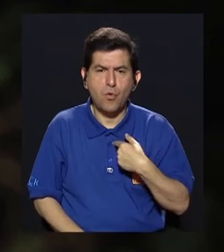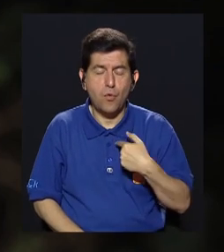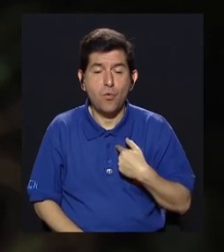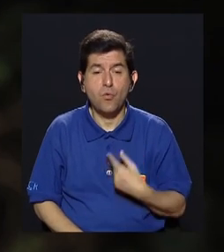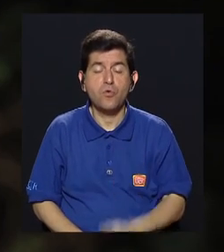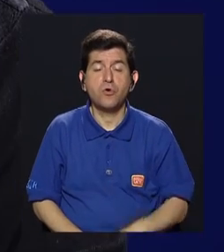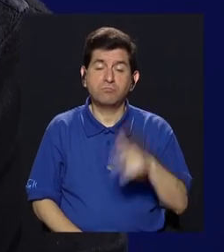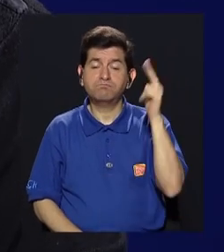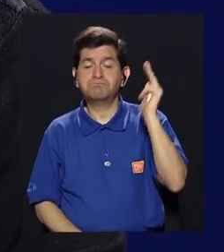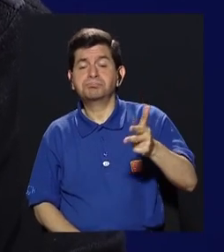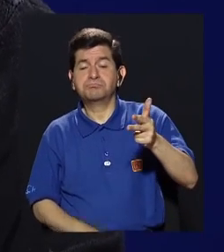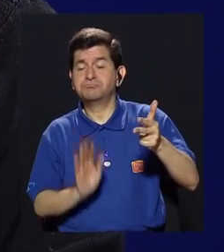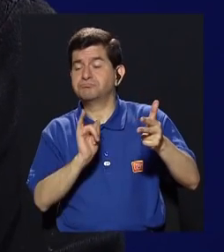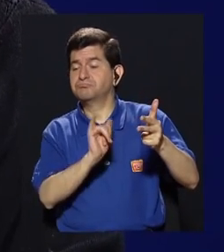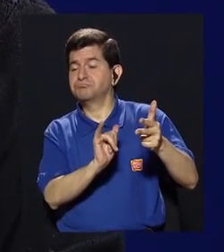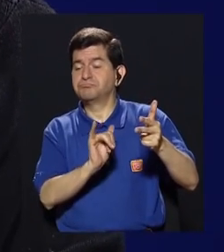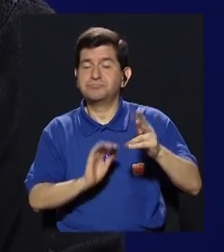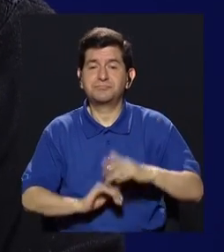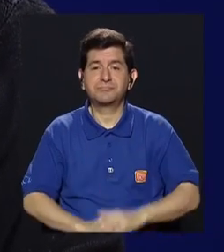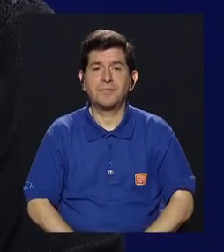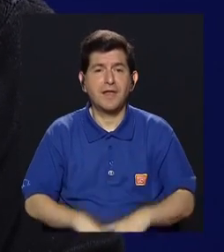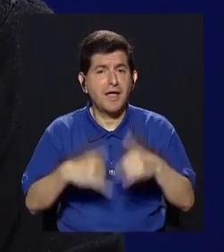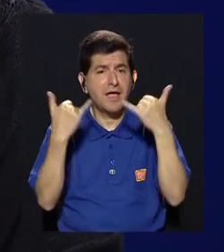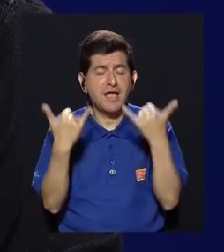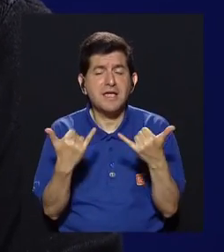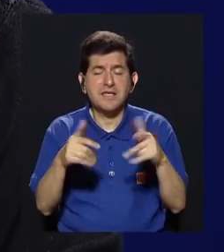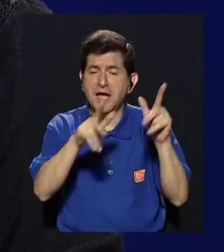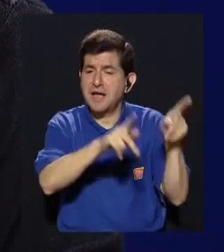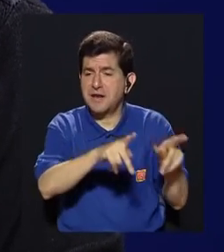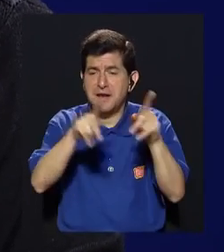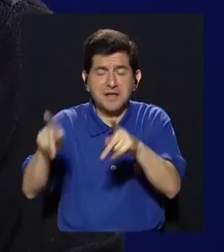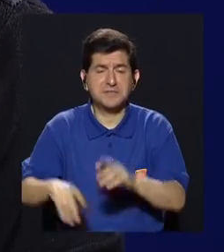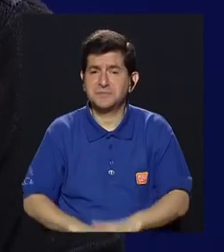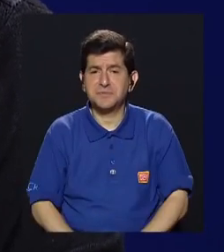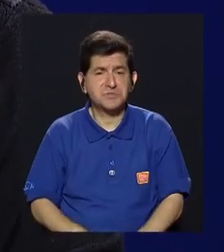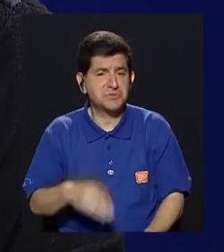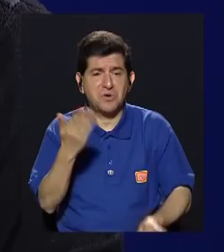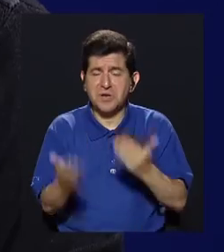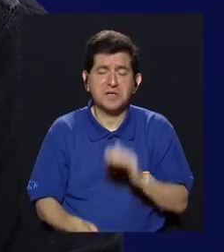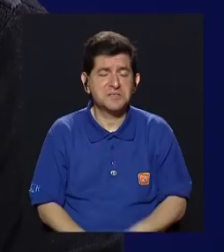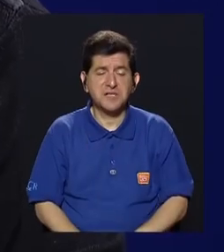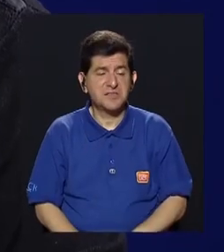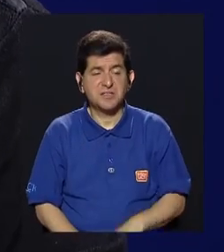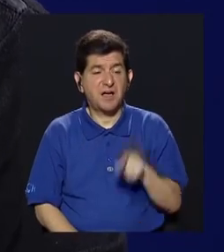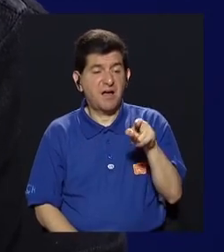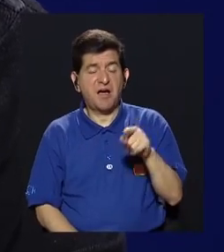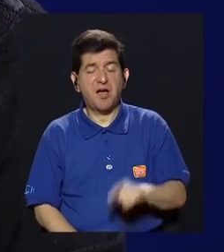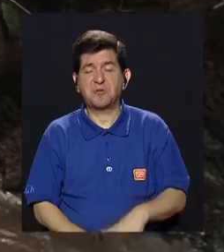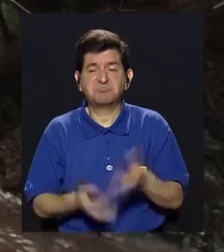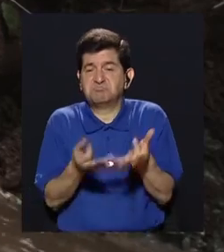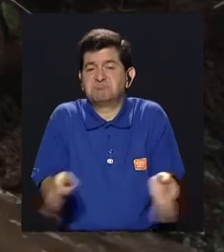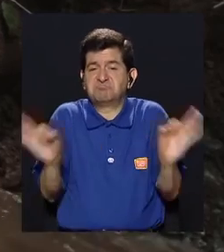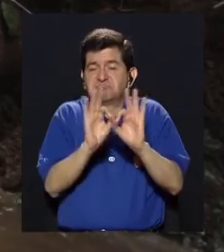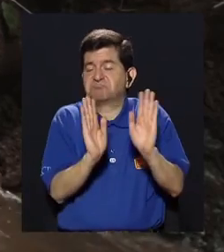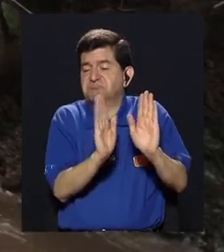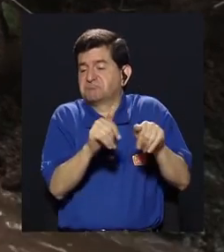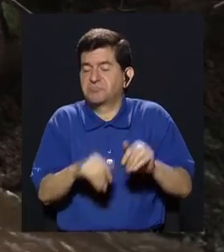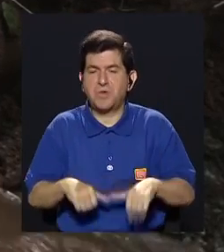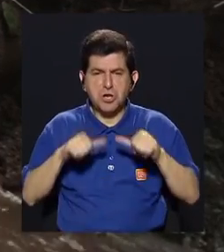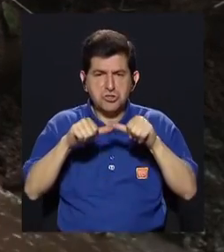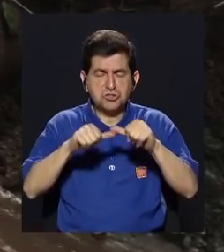uno nada más pone la cámara y ya en los obreros ya no ya no ya no determinan la cámara ya nada más